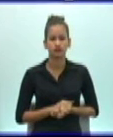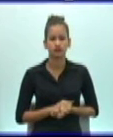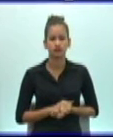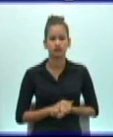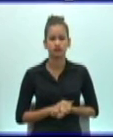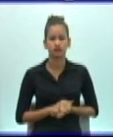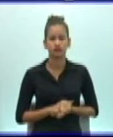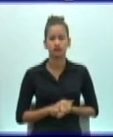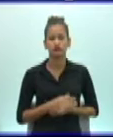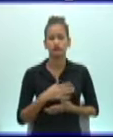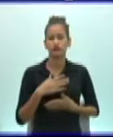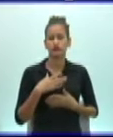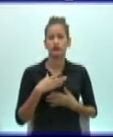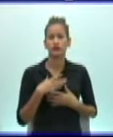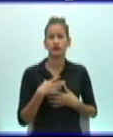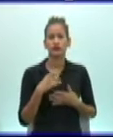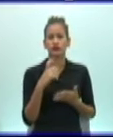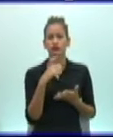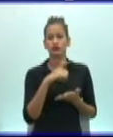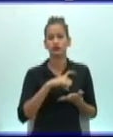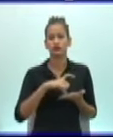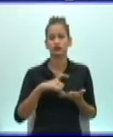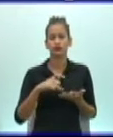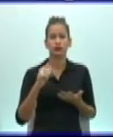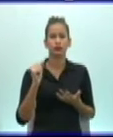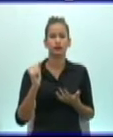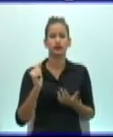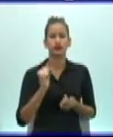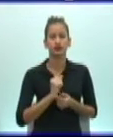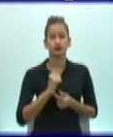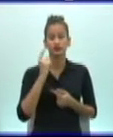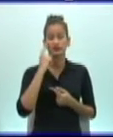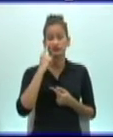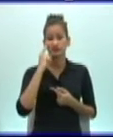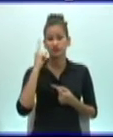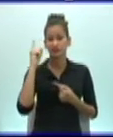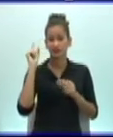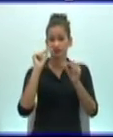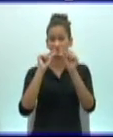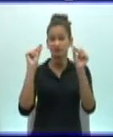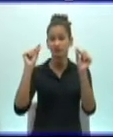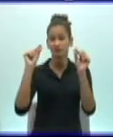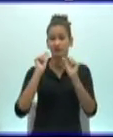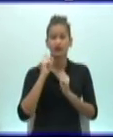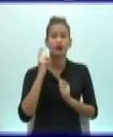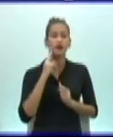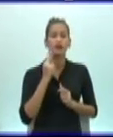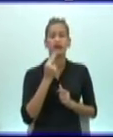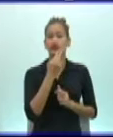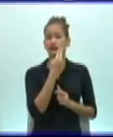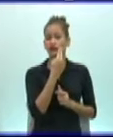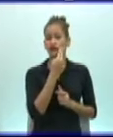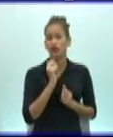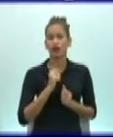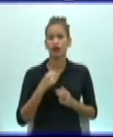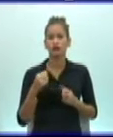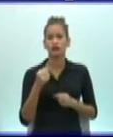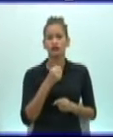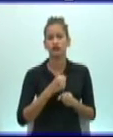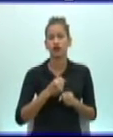Mi verso es como un puñal. Martí ha utilizado el sustantivo puñal